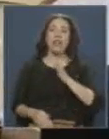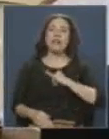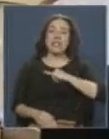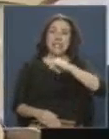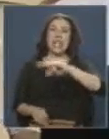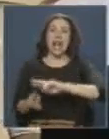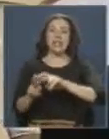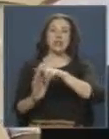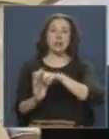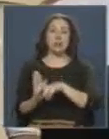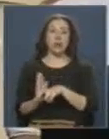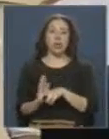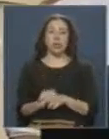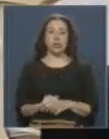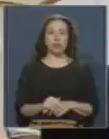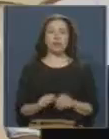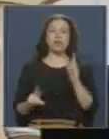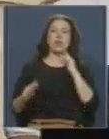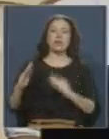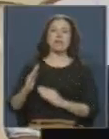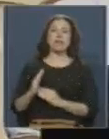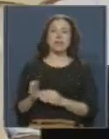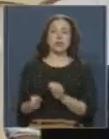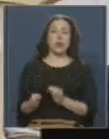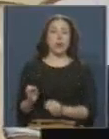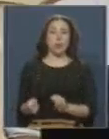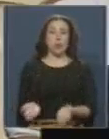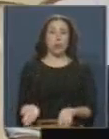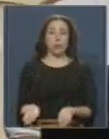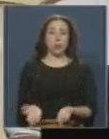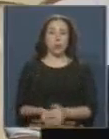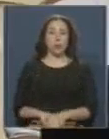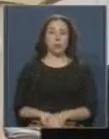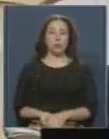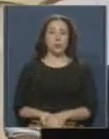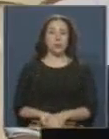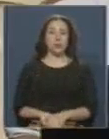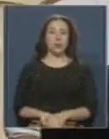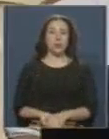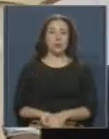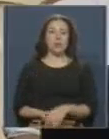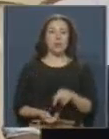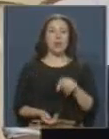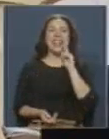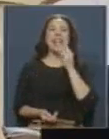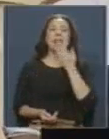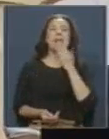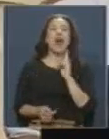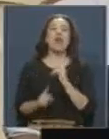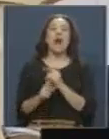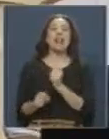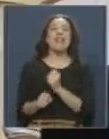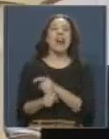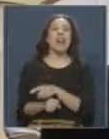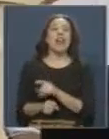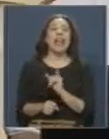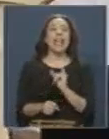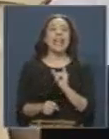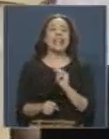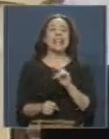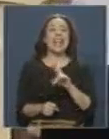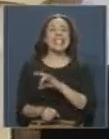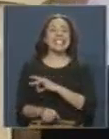entrampado judicialmente. El mejor empleado de Interchile hoy día es el CEA, alguien que es elegido